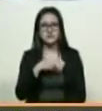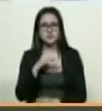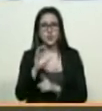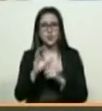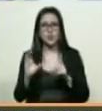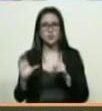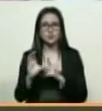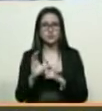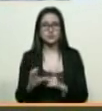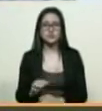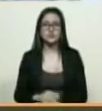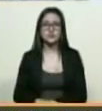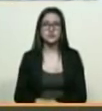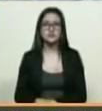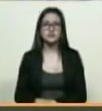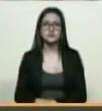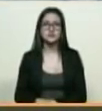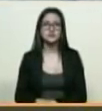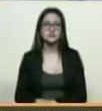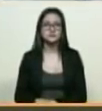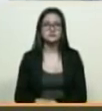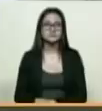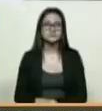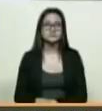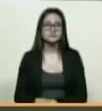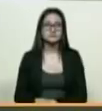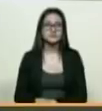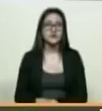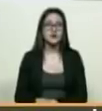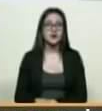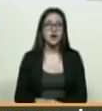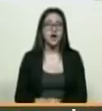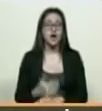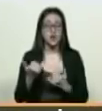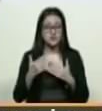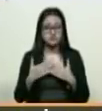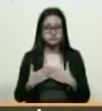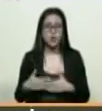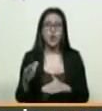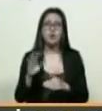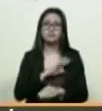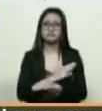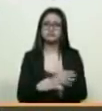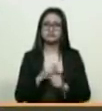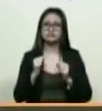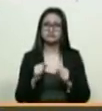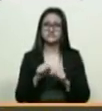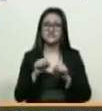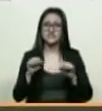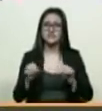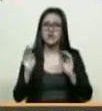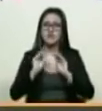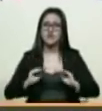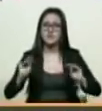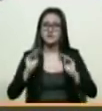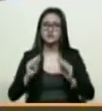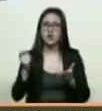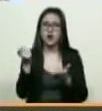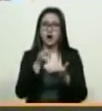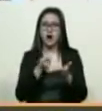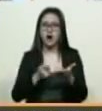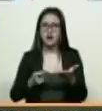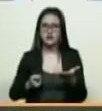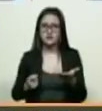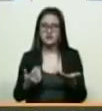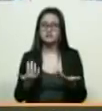los que forman. Pretendemos ahorita relanzar lo que es el fortalecimiento del sistema de formación para las artes. El día de ayer